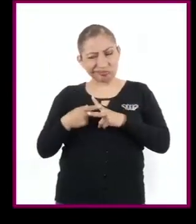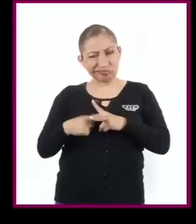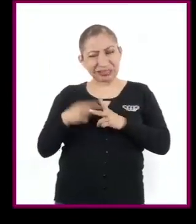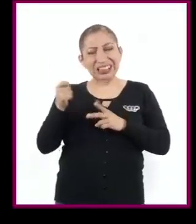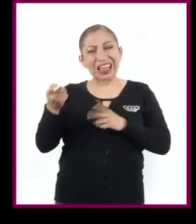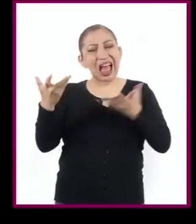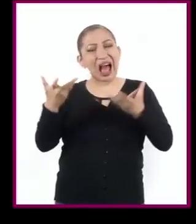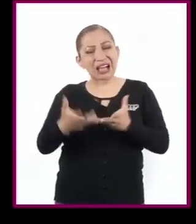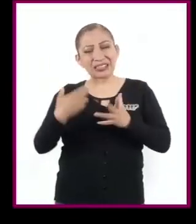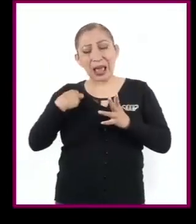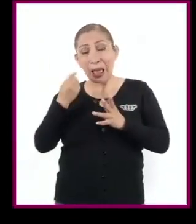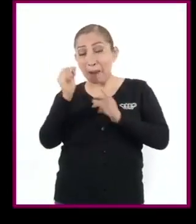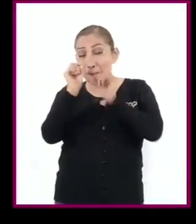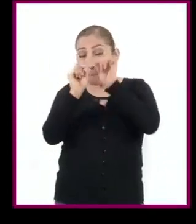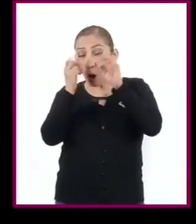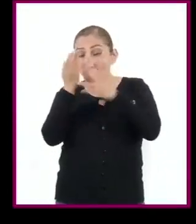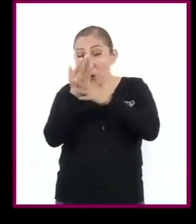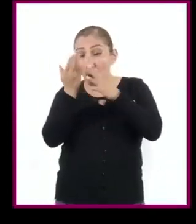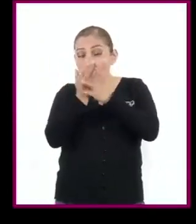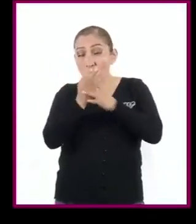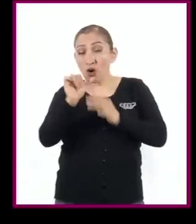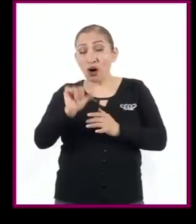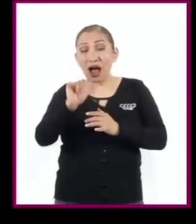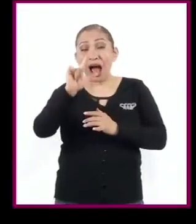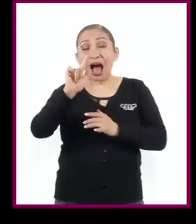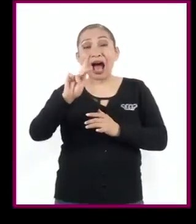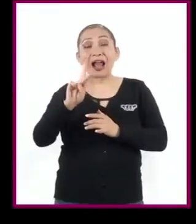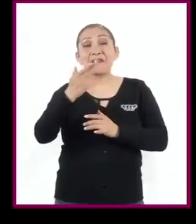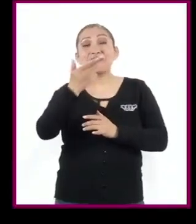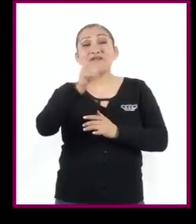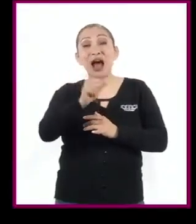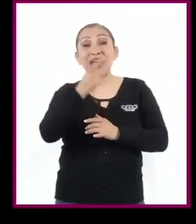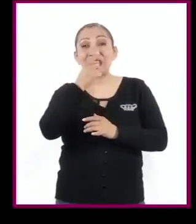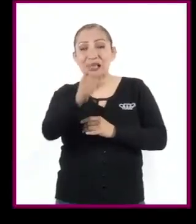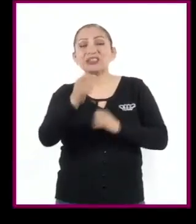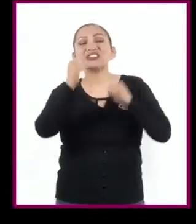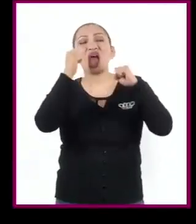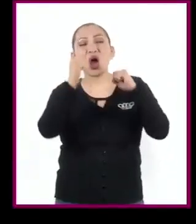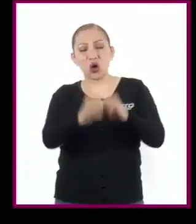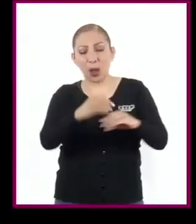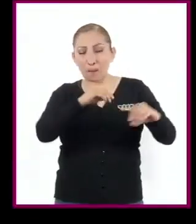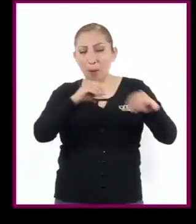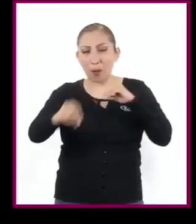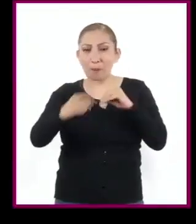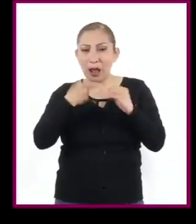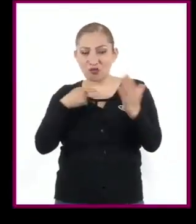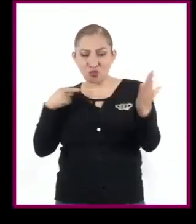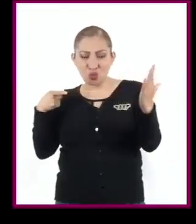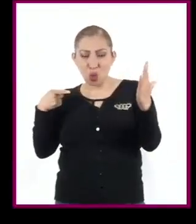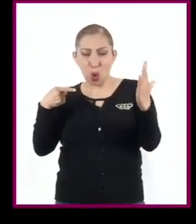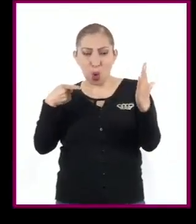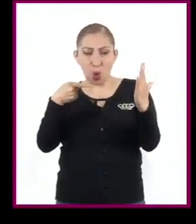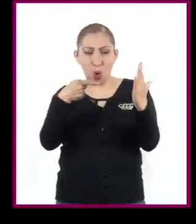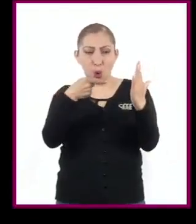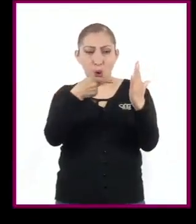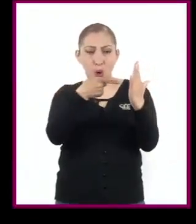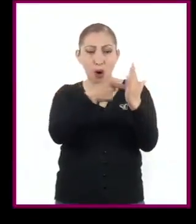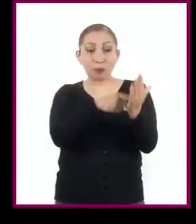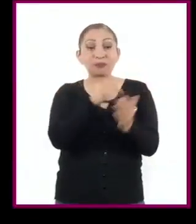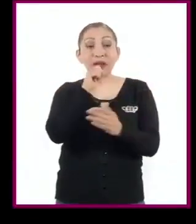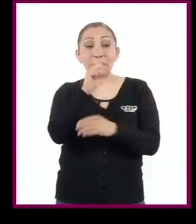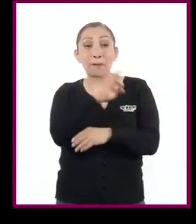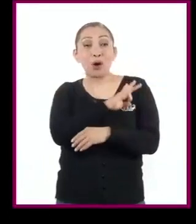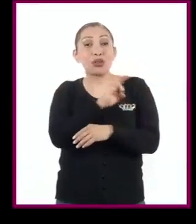lo que harían las partículas alfa, y lo que predijo fue que se moverían con esta trayectoria.